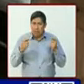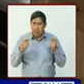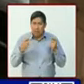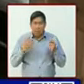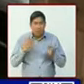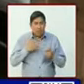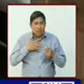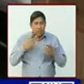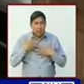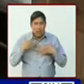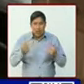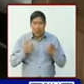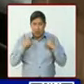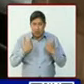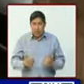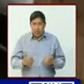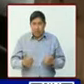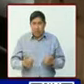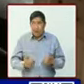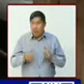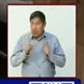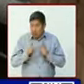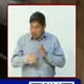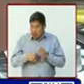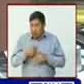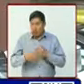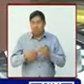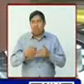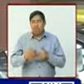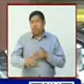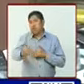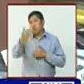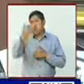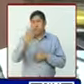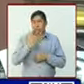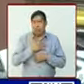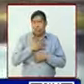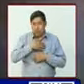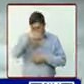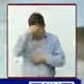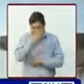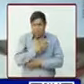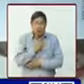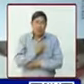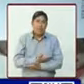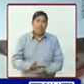en mi salud de estar bien y luego poder sacar adelante a mis hijos.